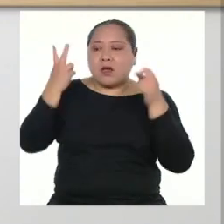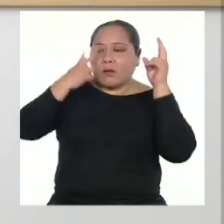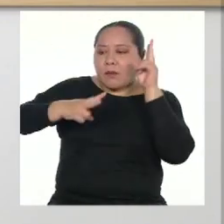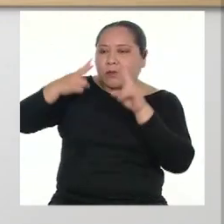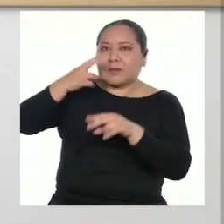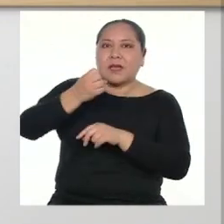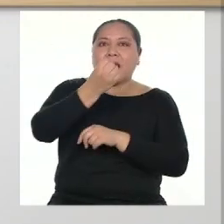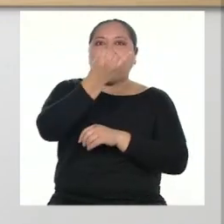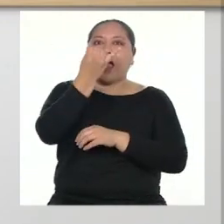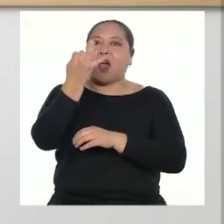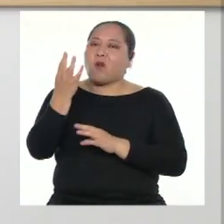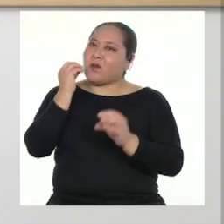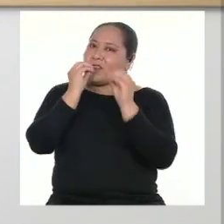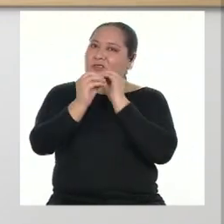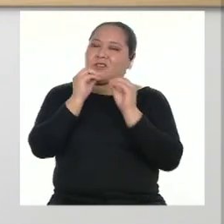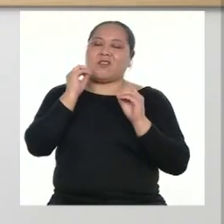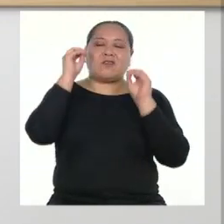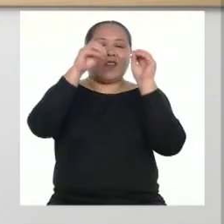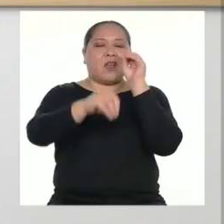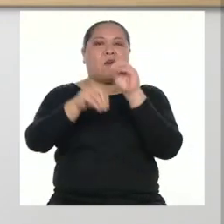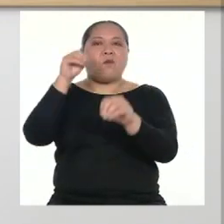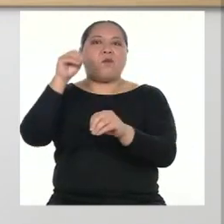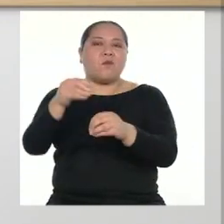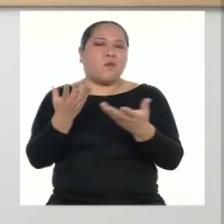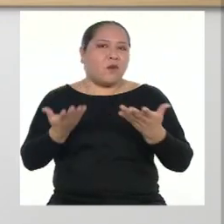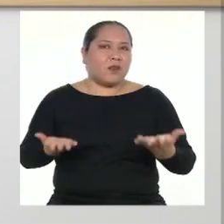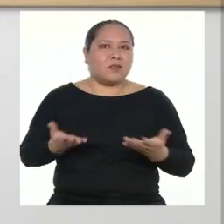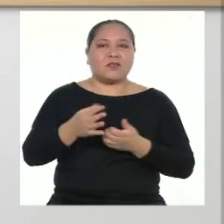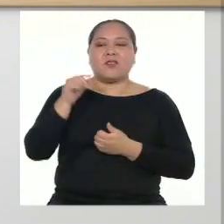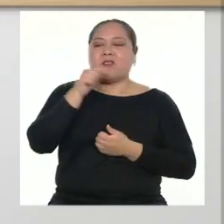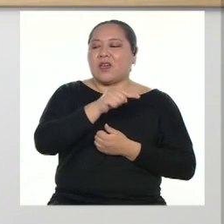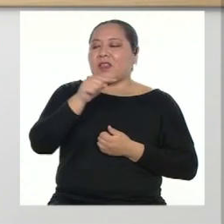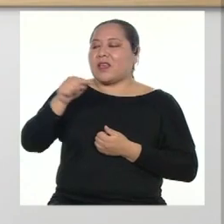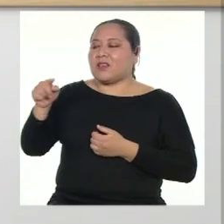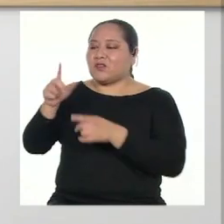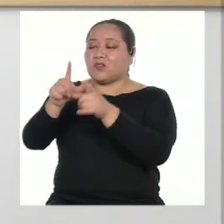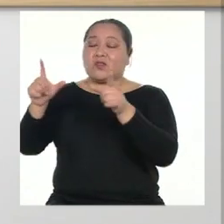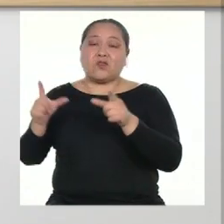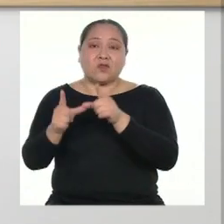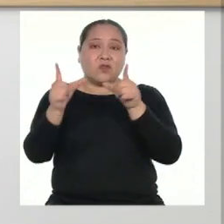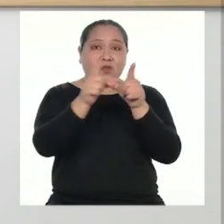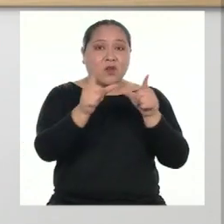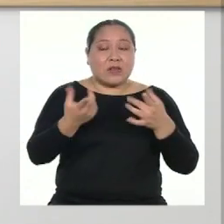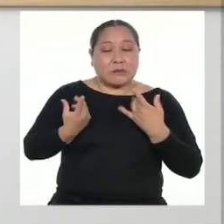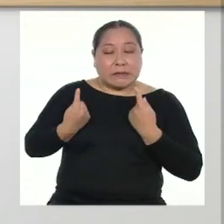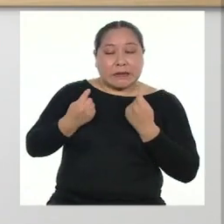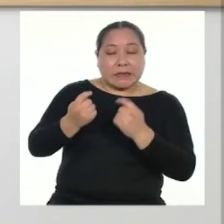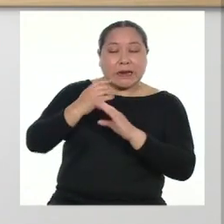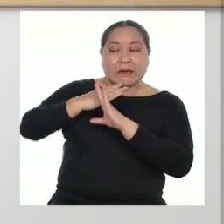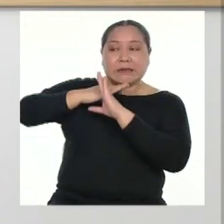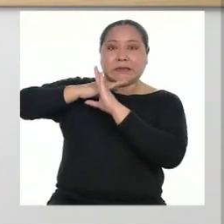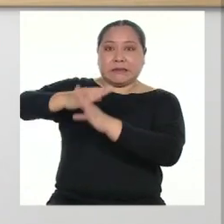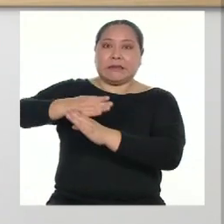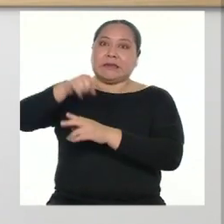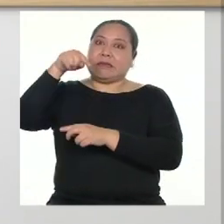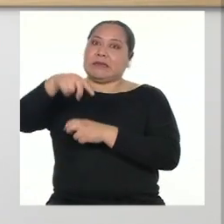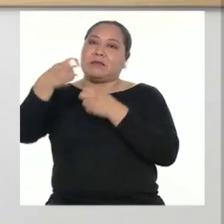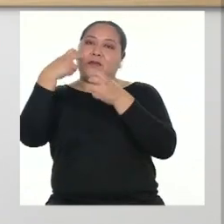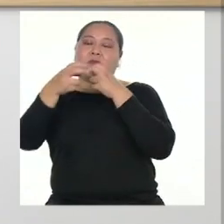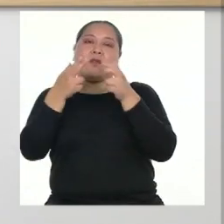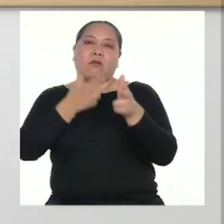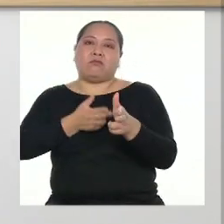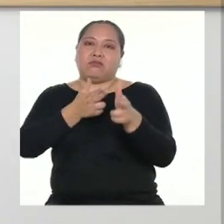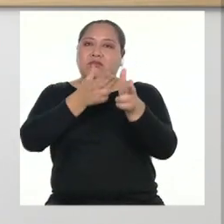revisar algunas de las soluciones que se han implementado en estas ciudades para tratar de contrarrestar el